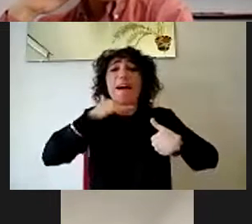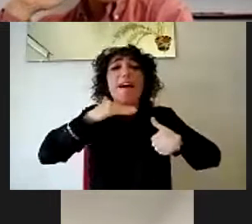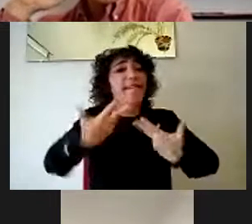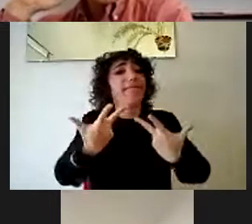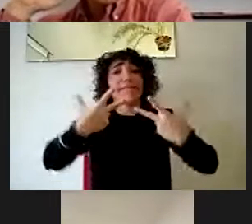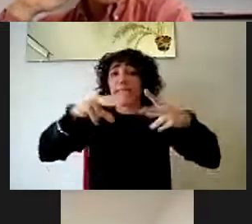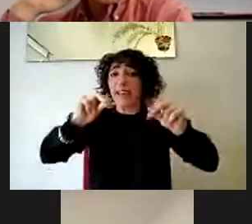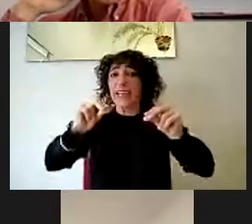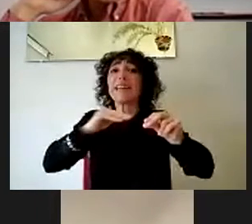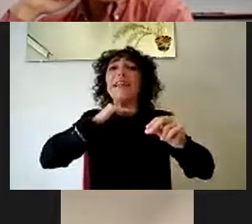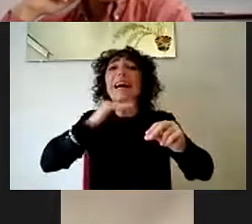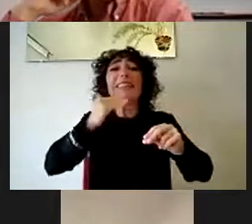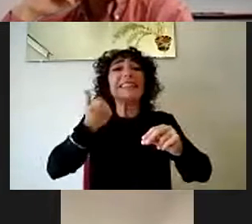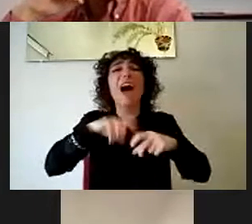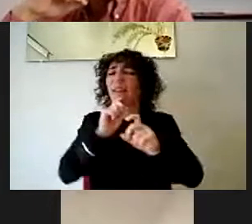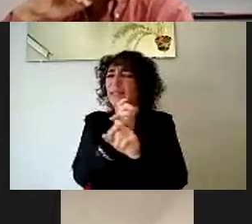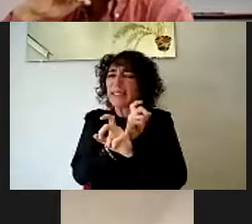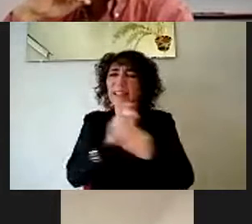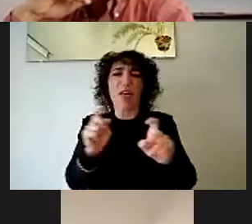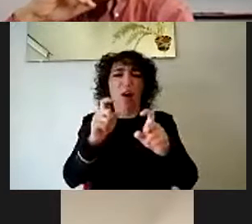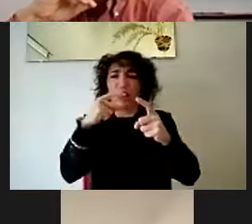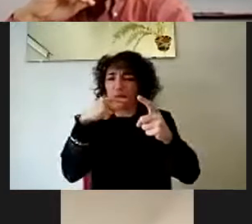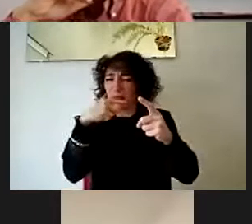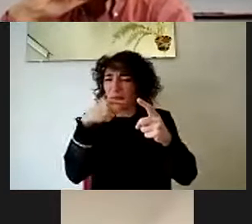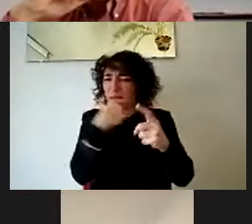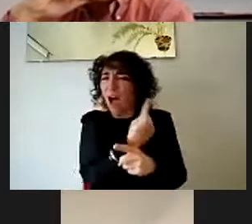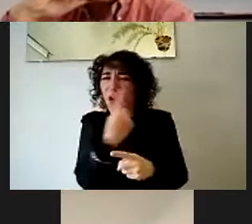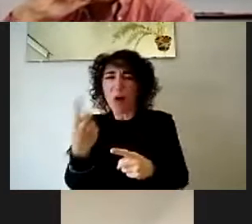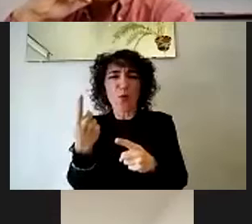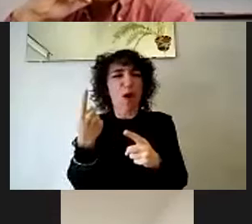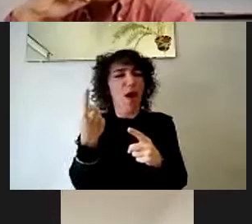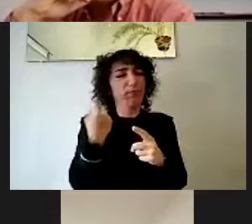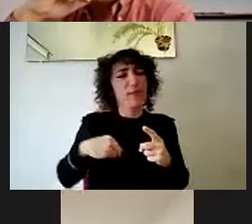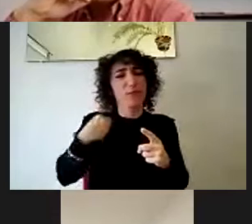y casi ya avisados y con todas y cada una de las